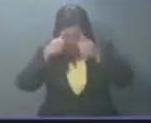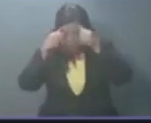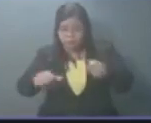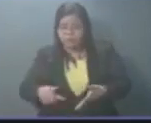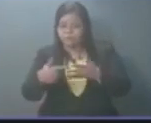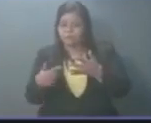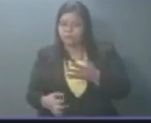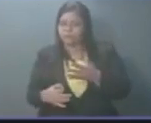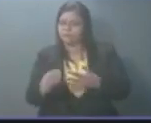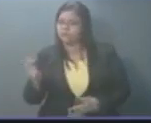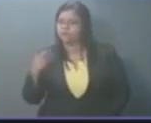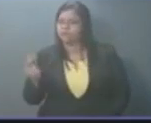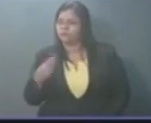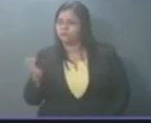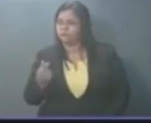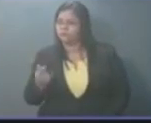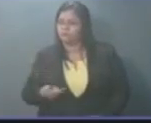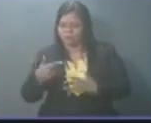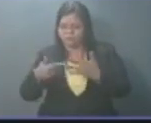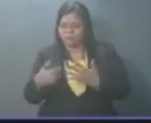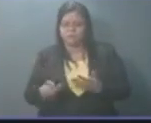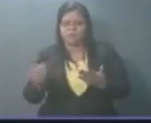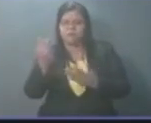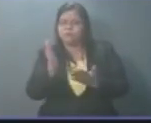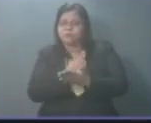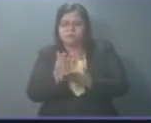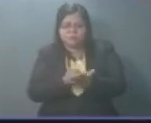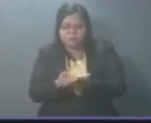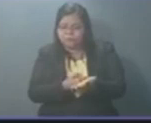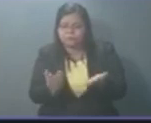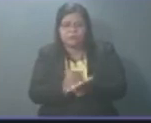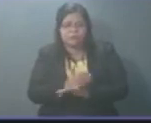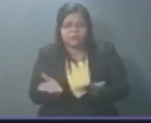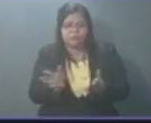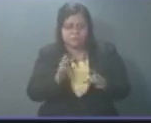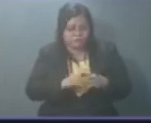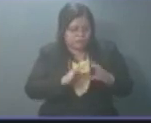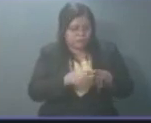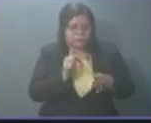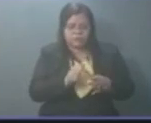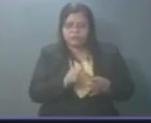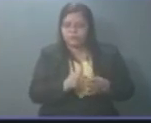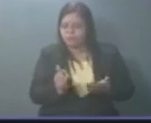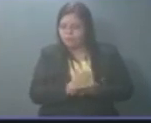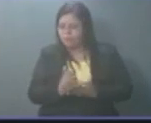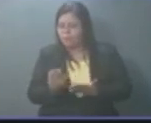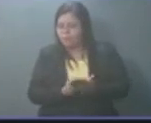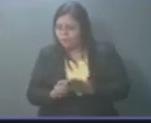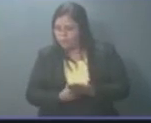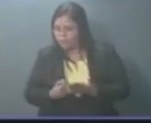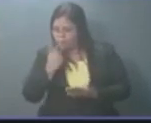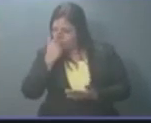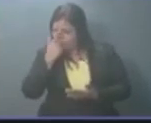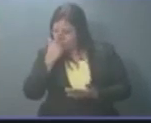ley de forma express. Una ley sin discusión en la comisión respectiva. Simplemente se trae una ley